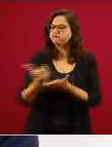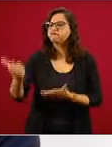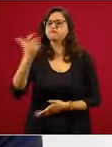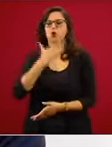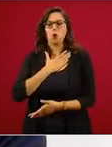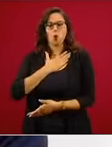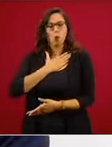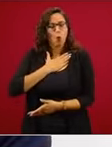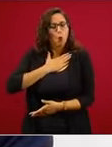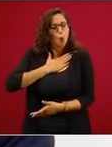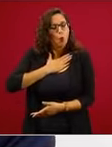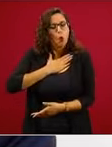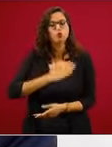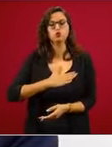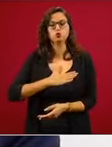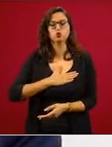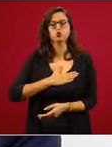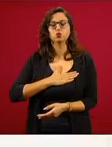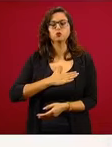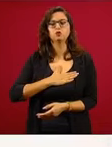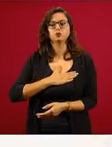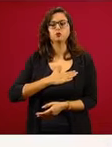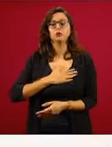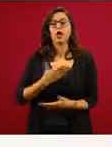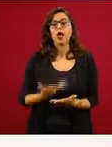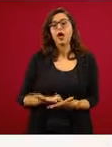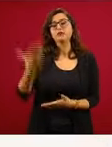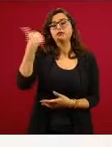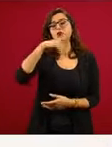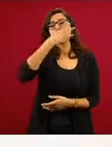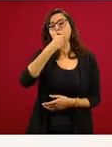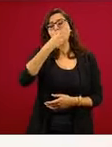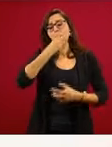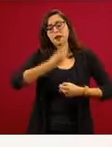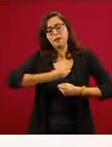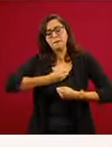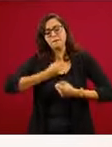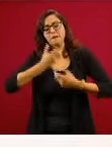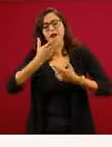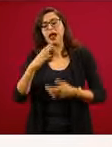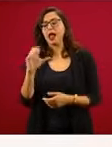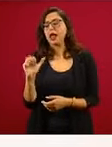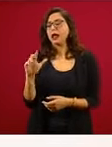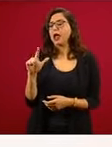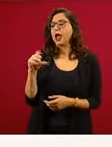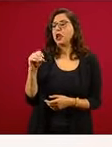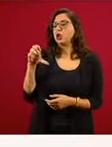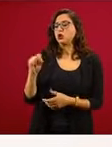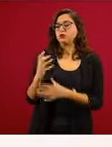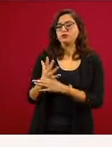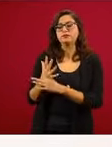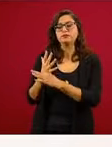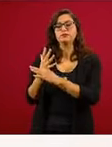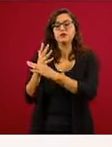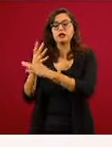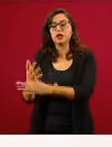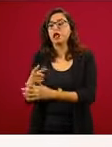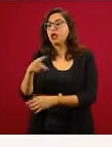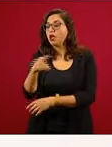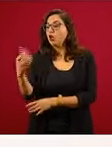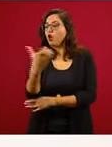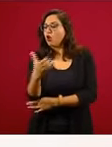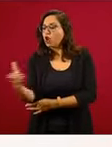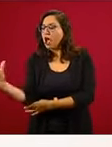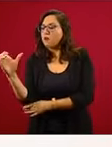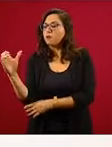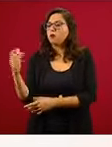de justicia, como decía el poeta Carlos Pellicer, que coman los que nos dan de